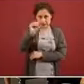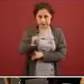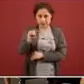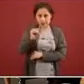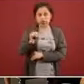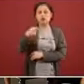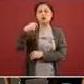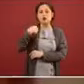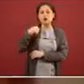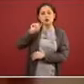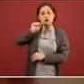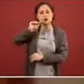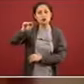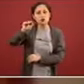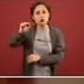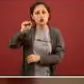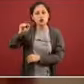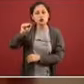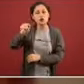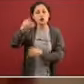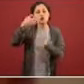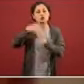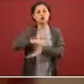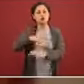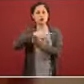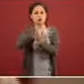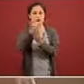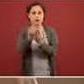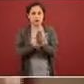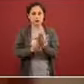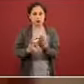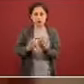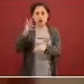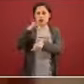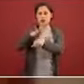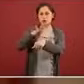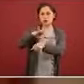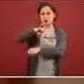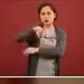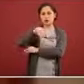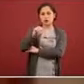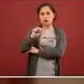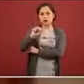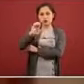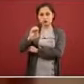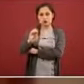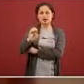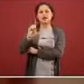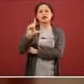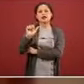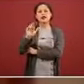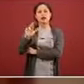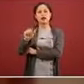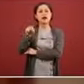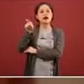de hablarle de un programa acerca del doctor José Antonio Lara Peinado. Es un